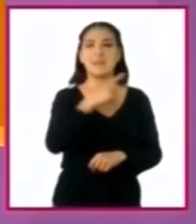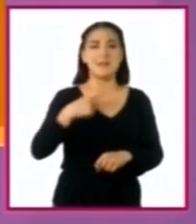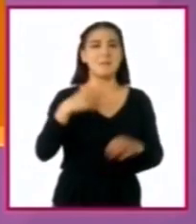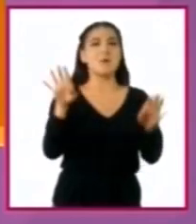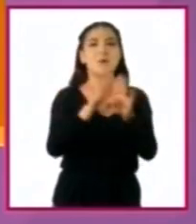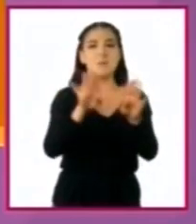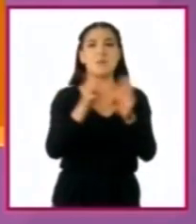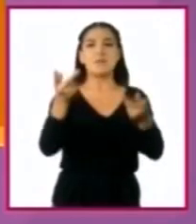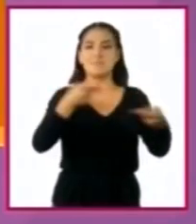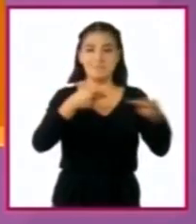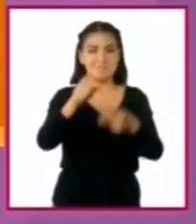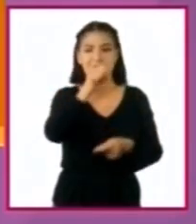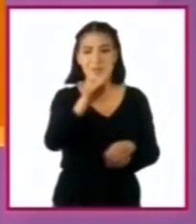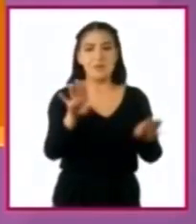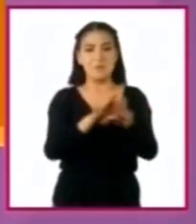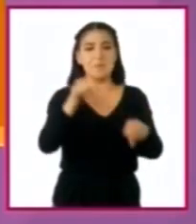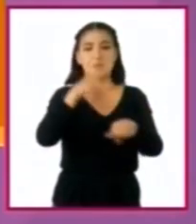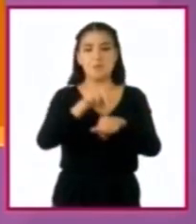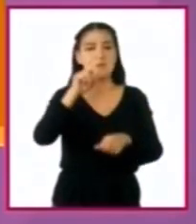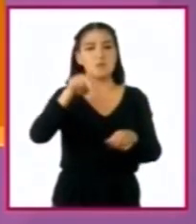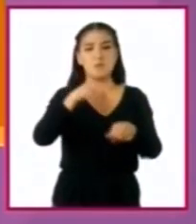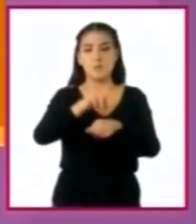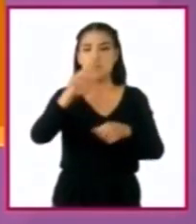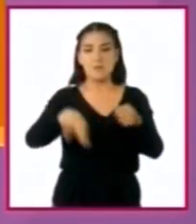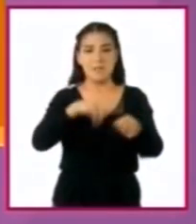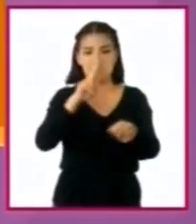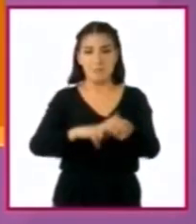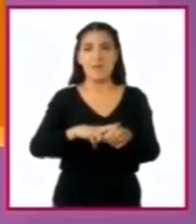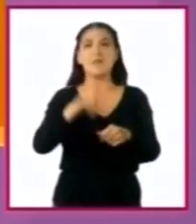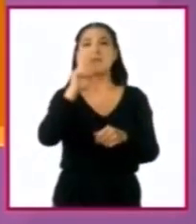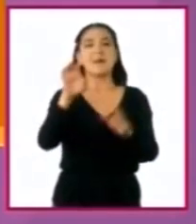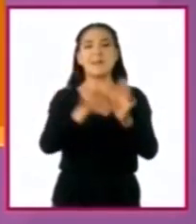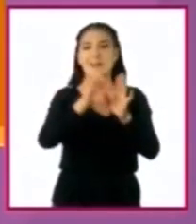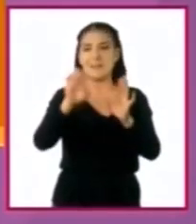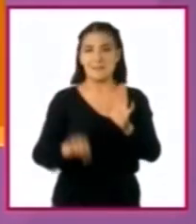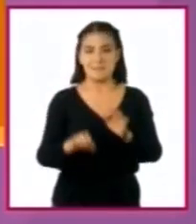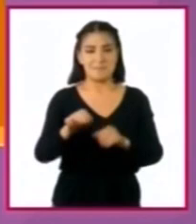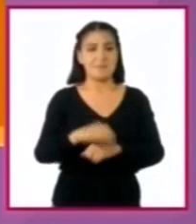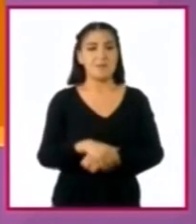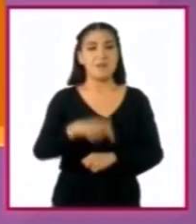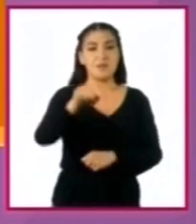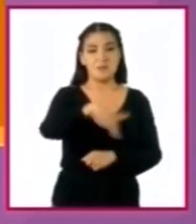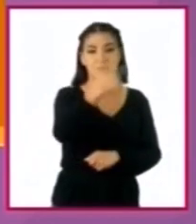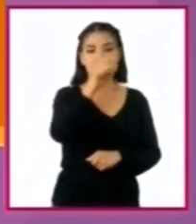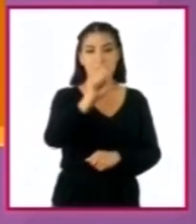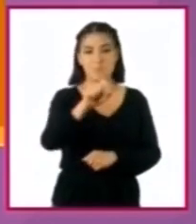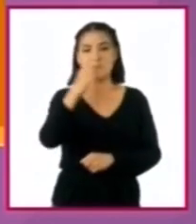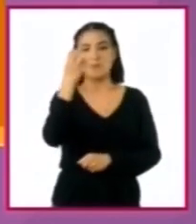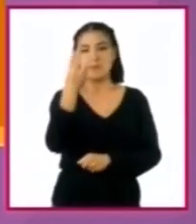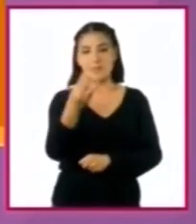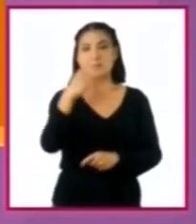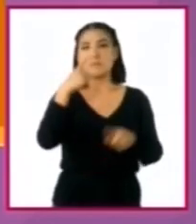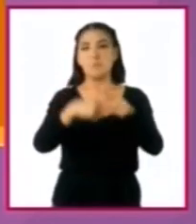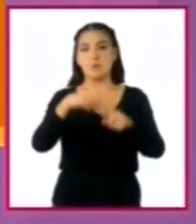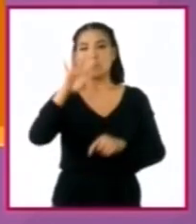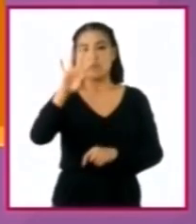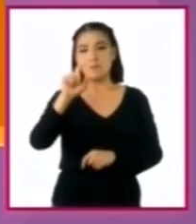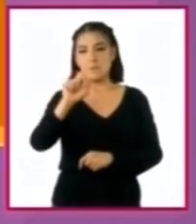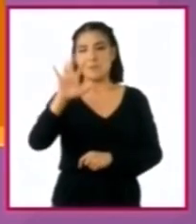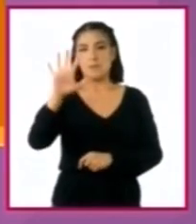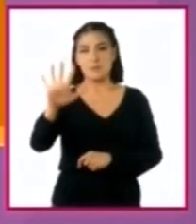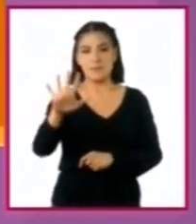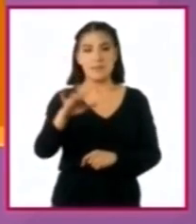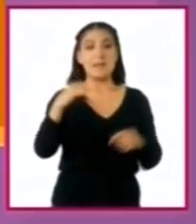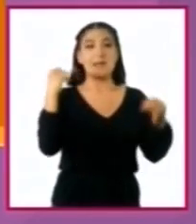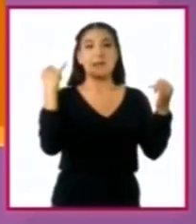proceso que para multiplicar números naturales. Veamos un ejemplo. 12.3 por 4.5.